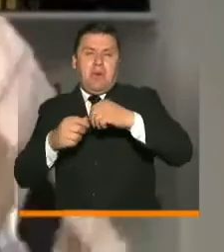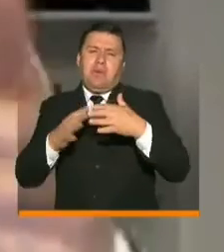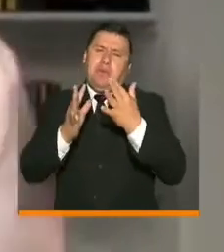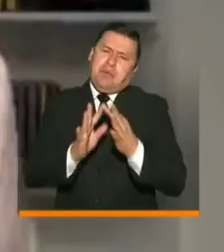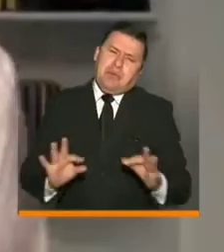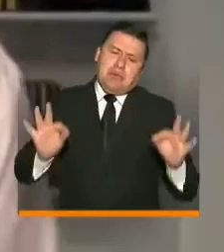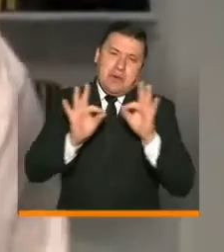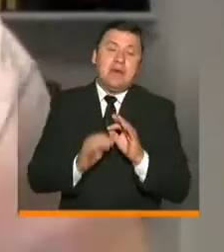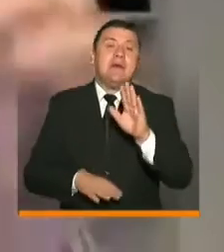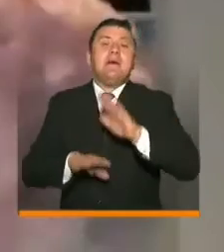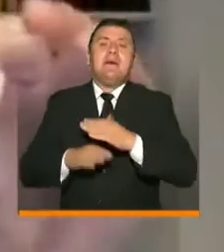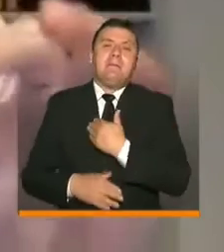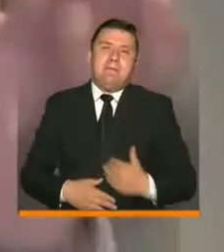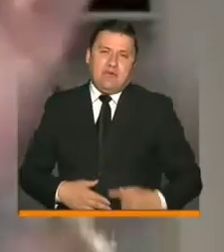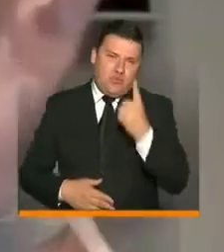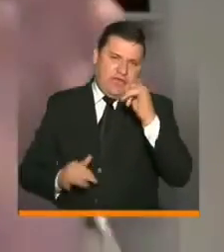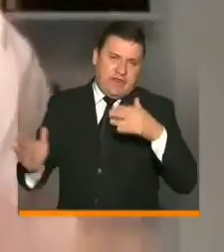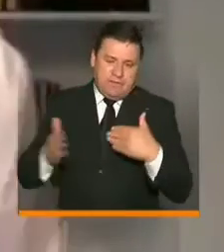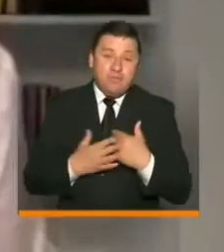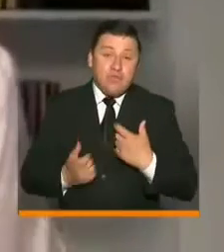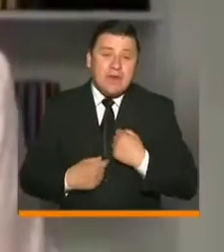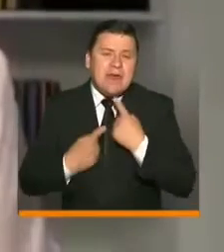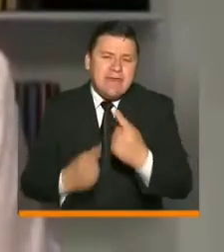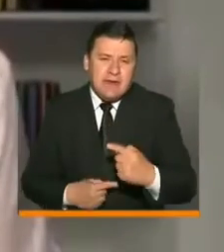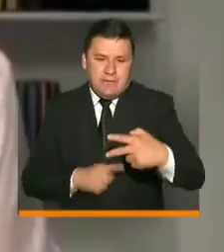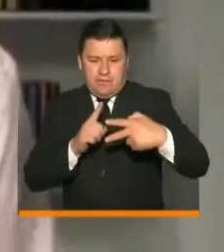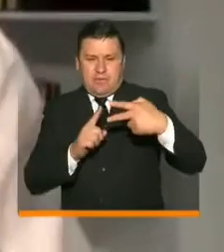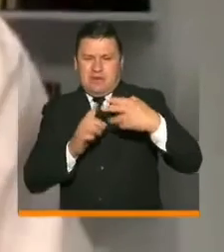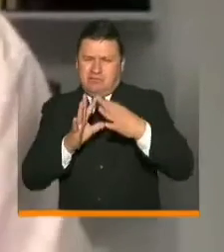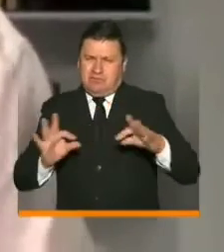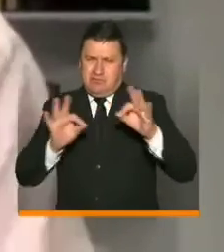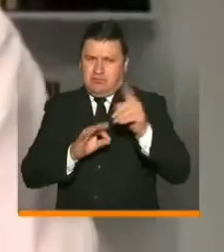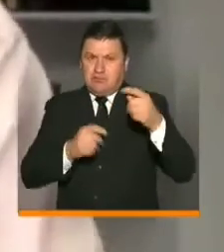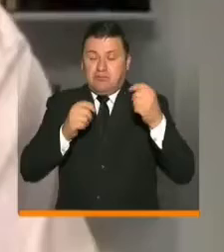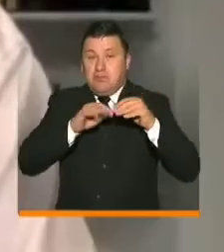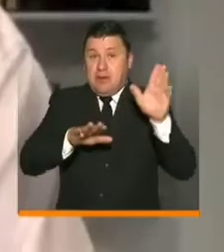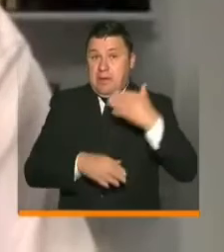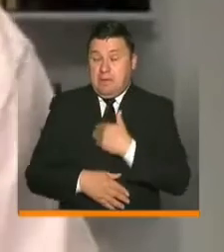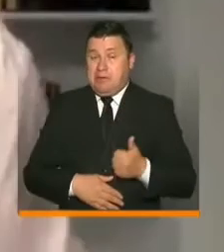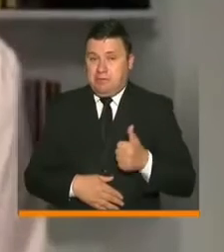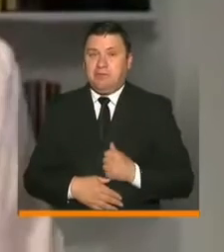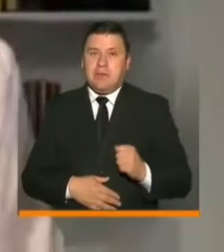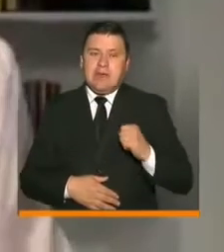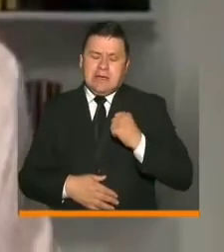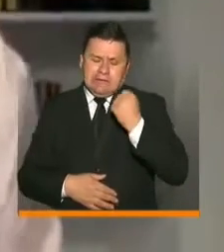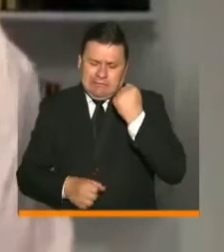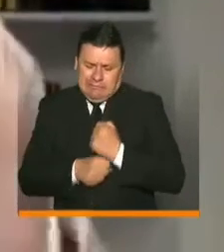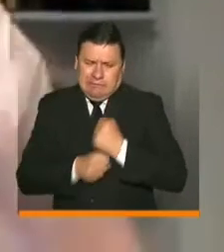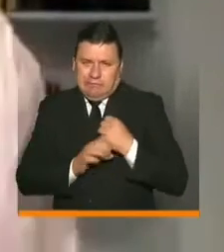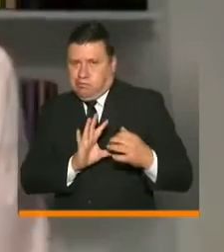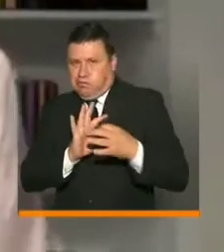muy importante. Presidente, para cerrar, yo quiero decirle de 2 programas en particular que usted ha lanzado, que nosotros estamos prestos y estamos trabajando